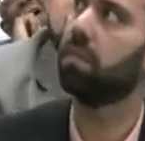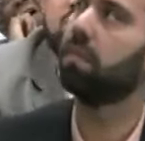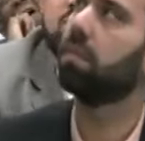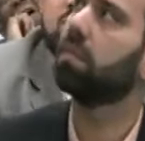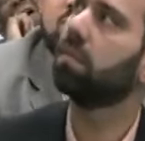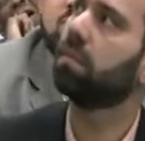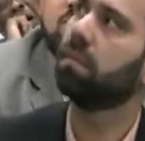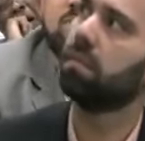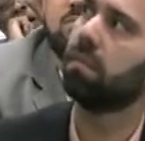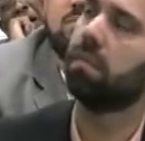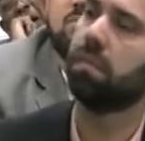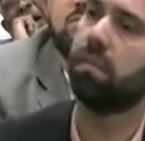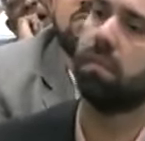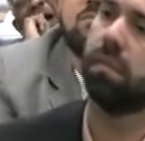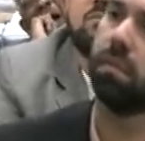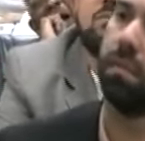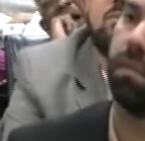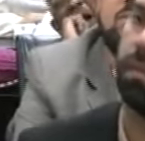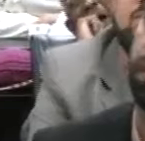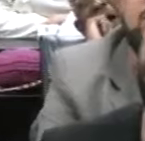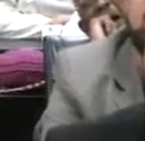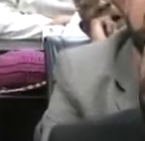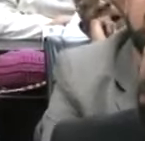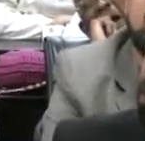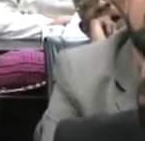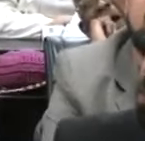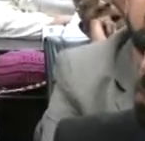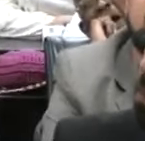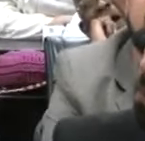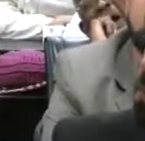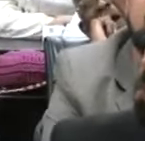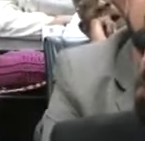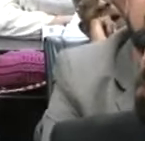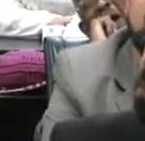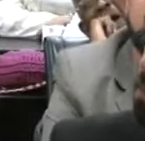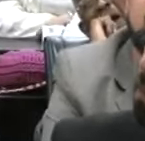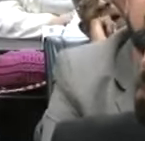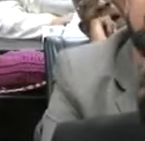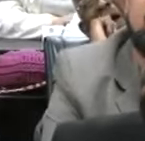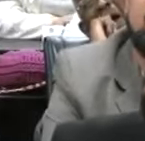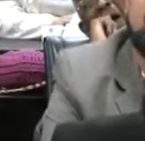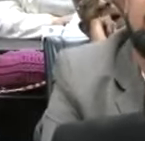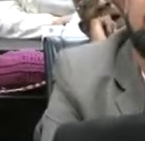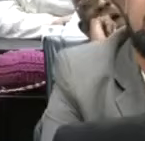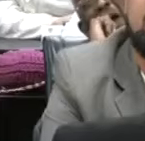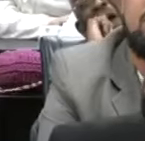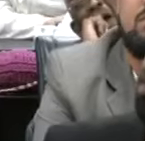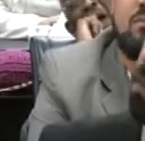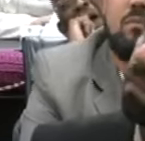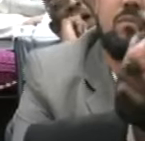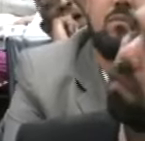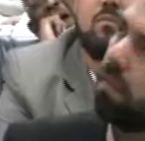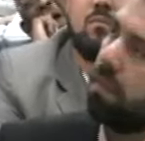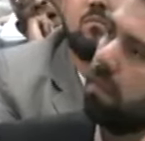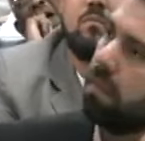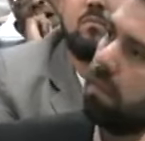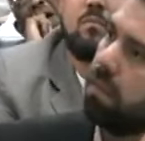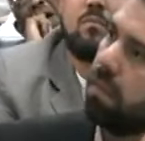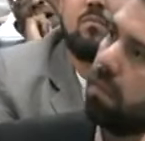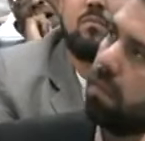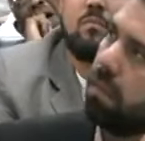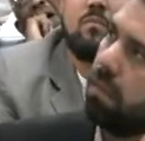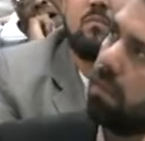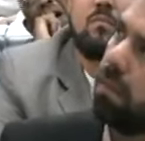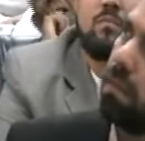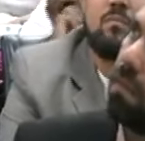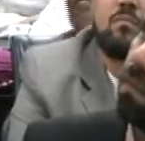destinada a las personas con espectro autista, y estoy seguro que en